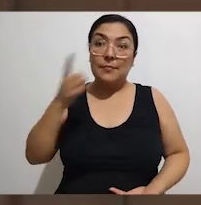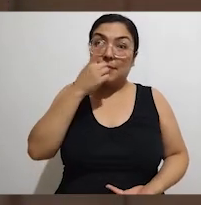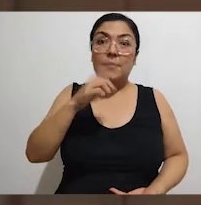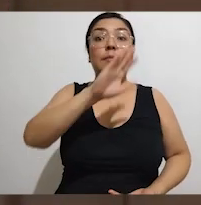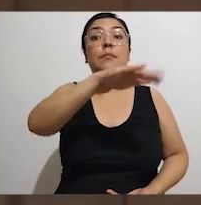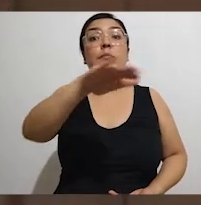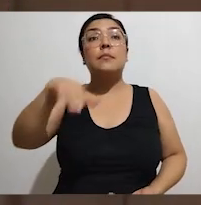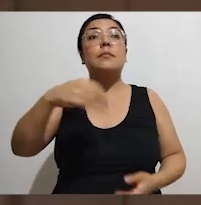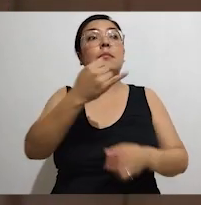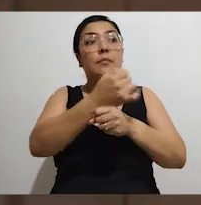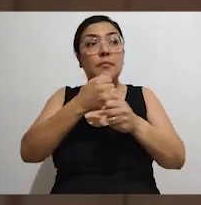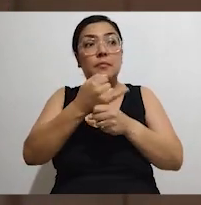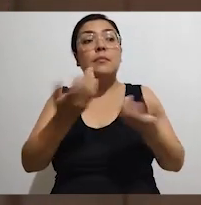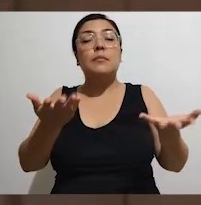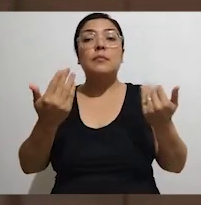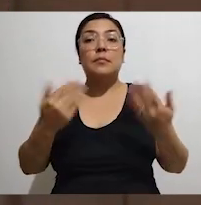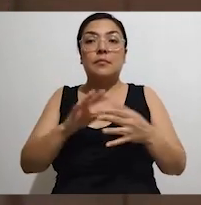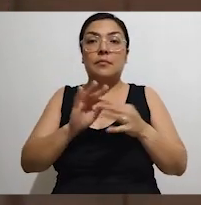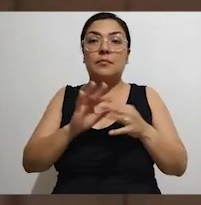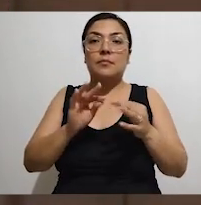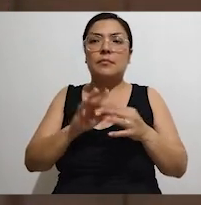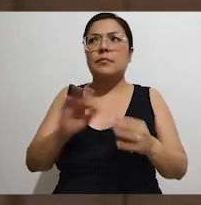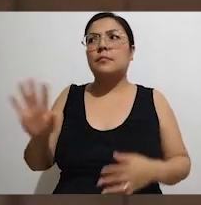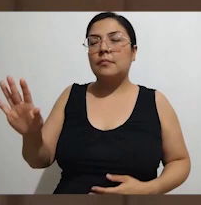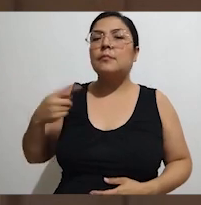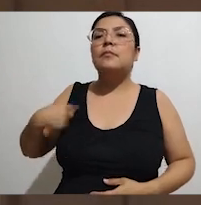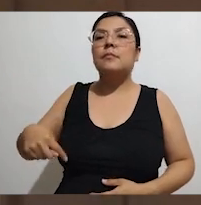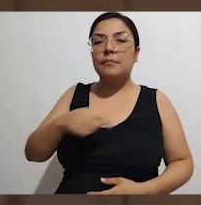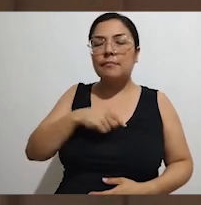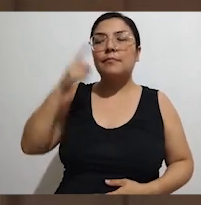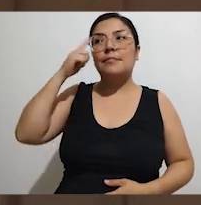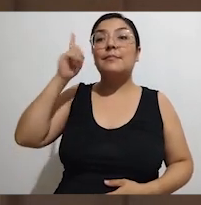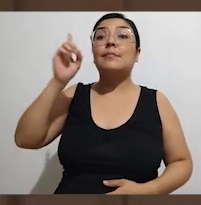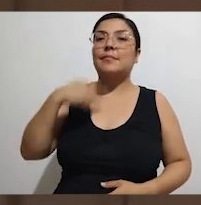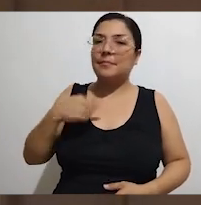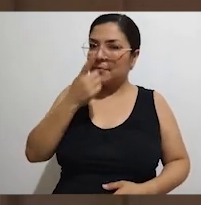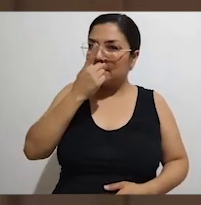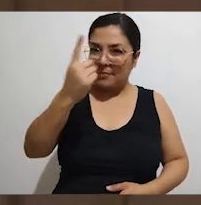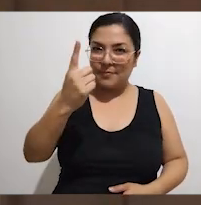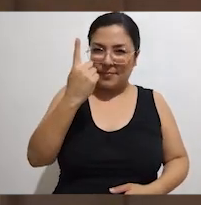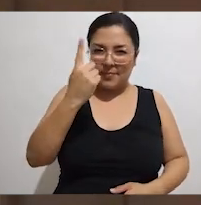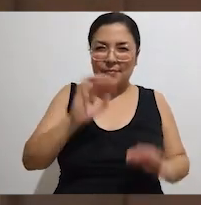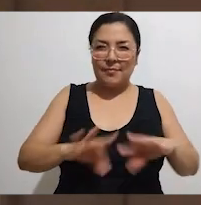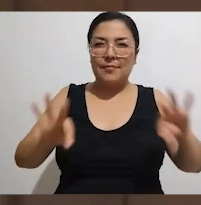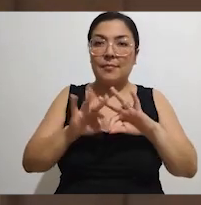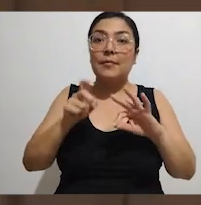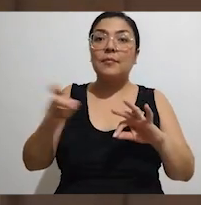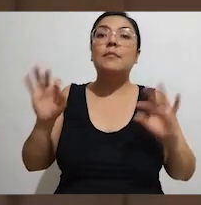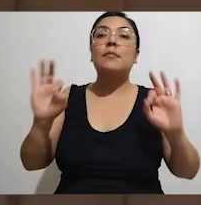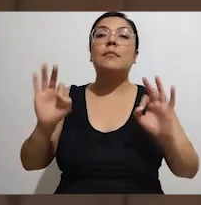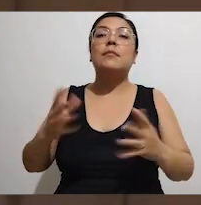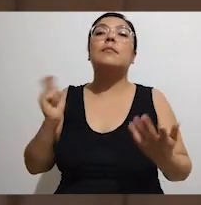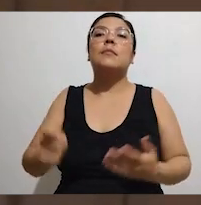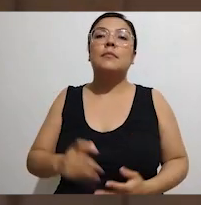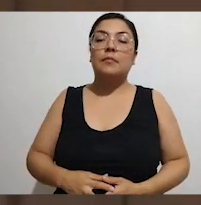información, nosotros abrimos ahí y quiero comentar algo porque esto es una buena práctica. Los